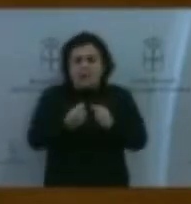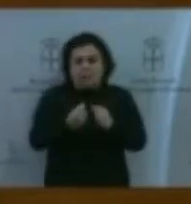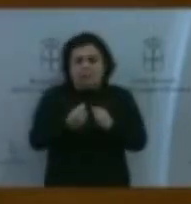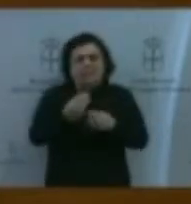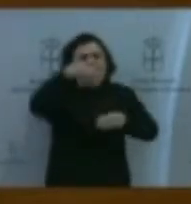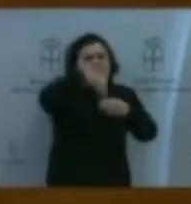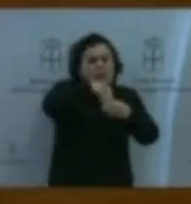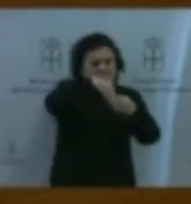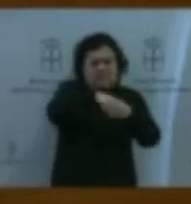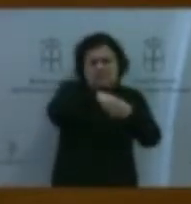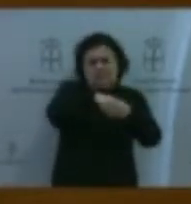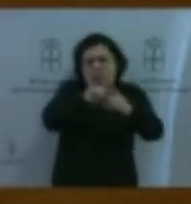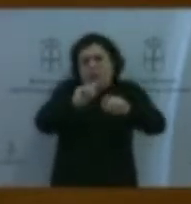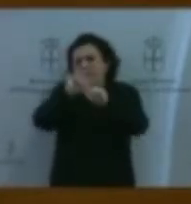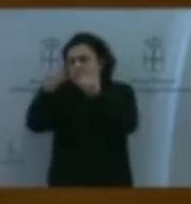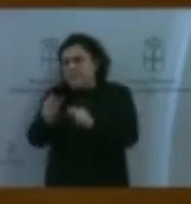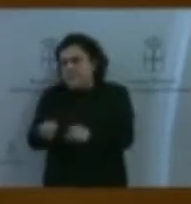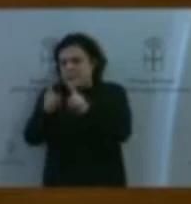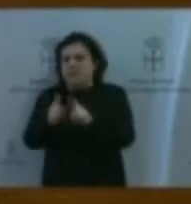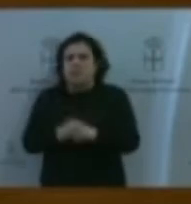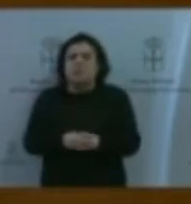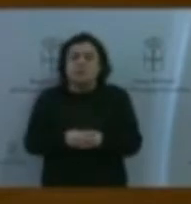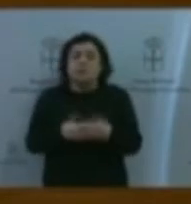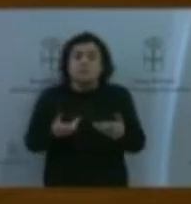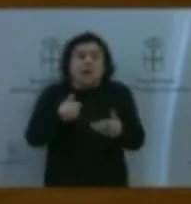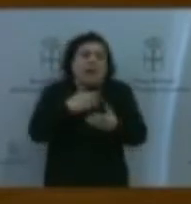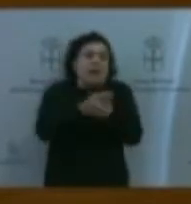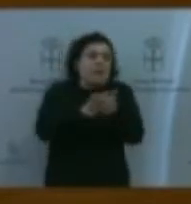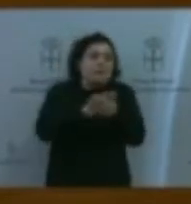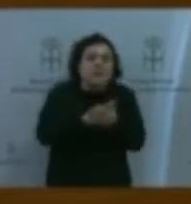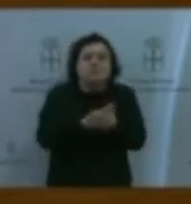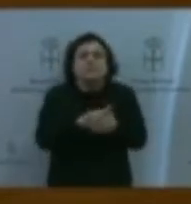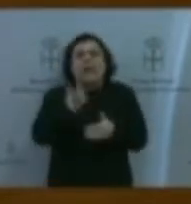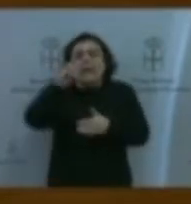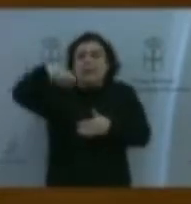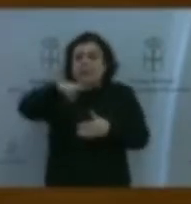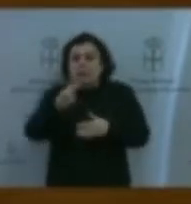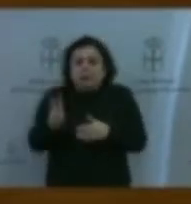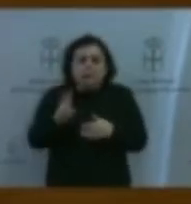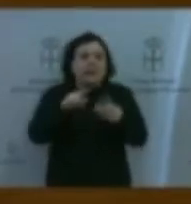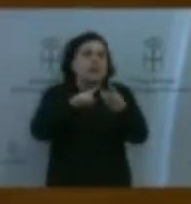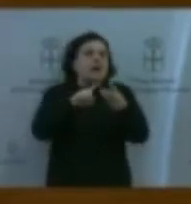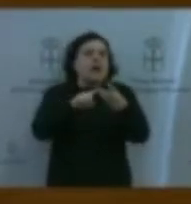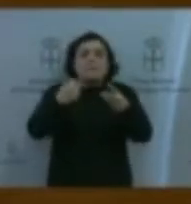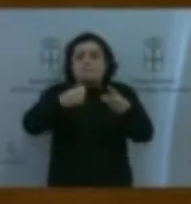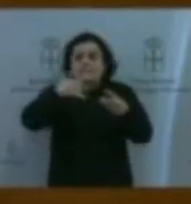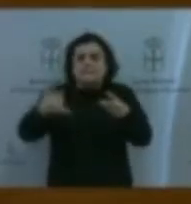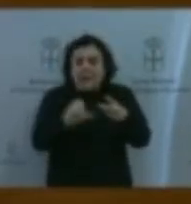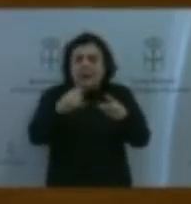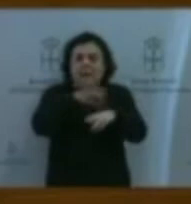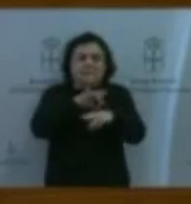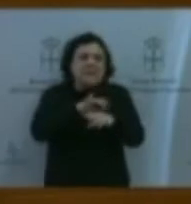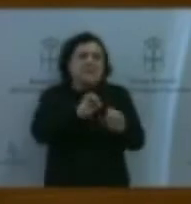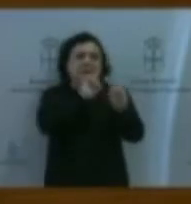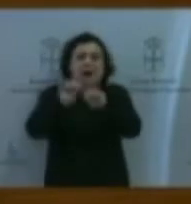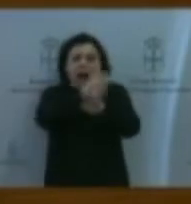Subida del SMI en 300 euros, ingreso mínimo vital, derogación de despidos por baja médica, ERTES para proteger el empleo, expansión de políticas de cuidados, permisos parentales